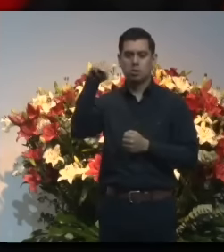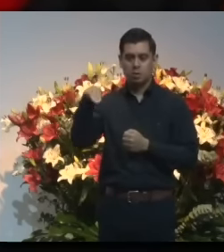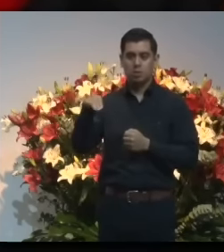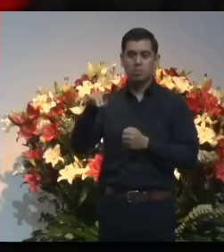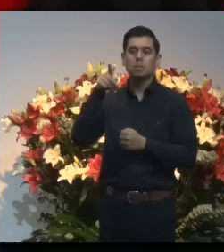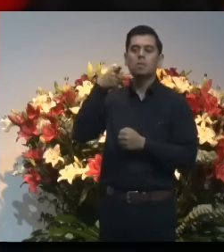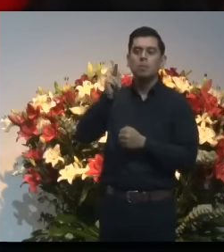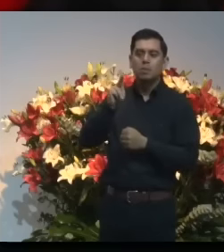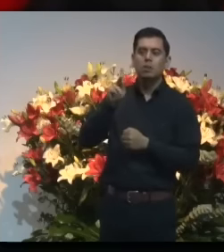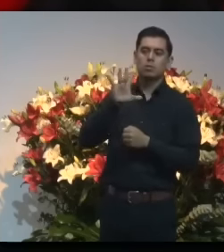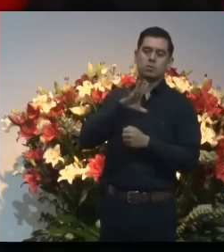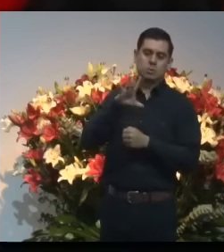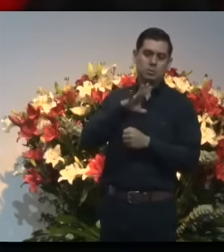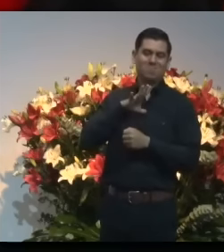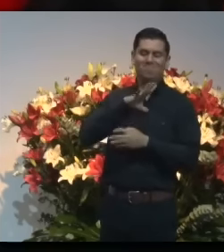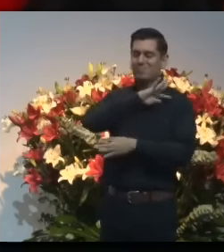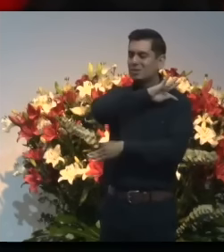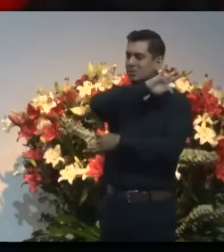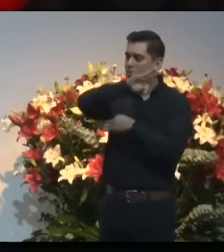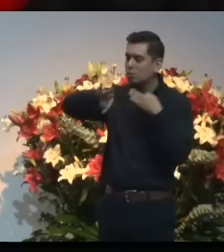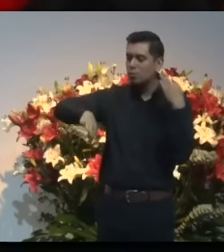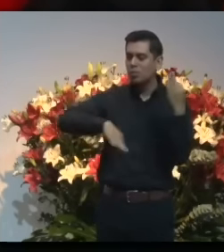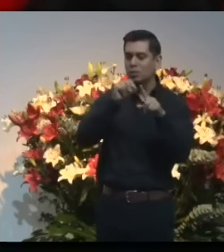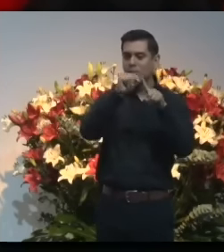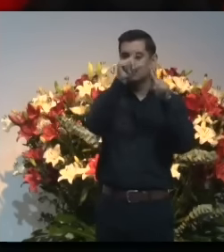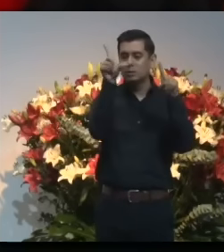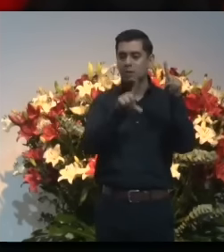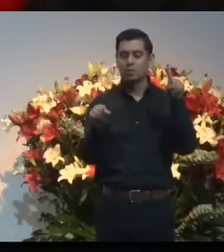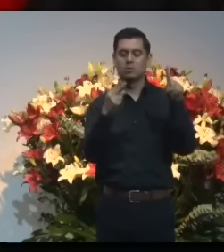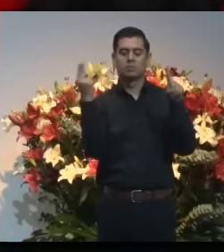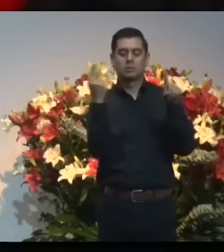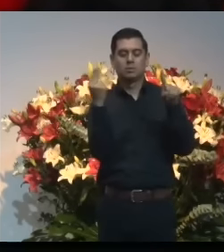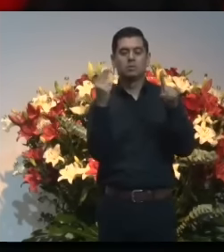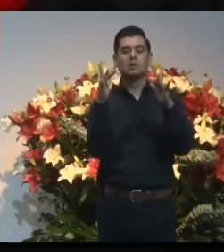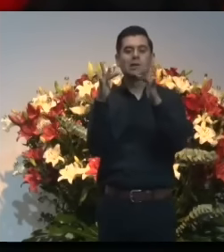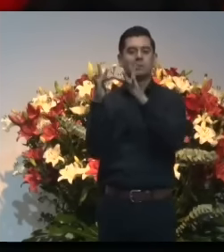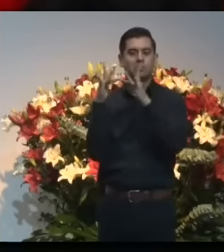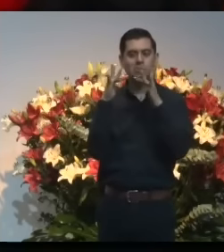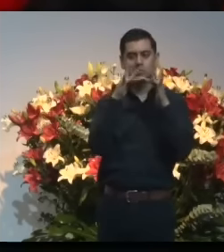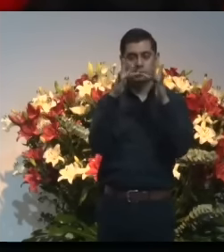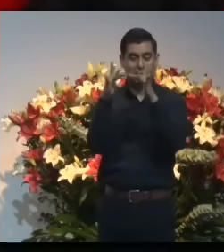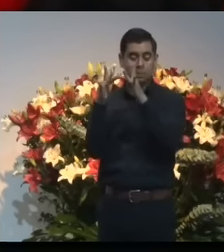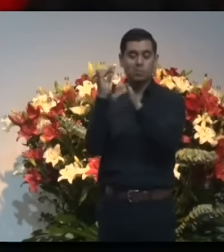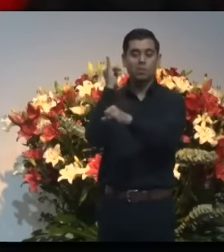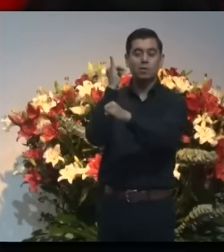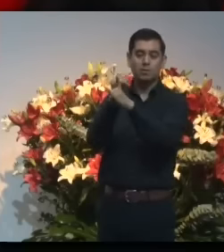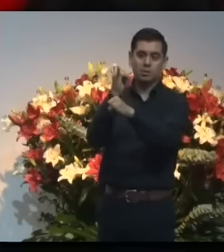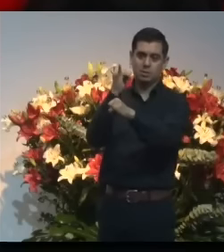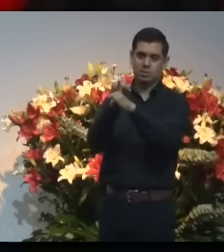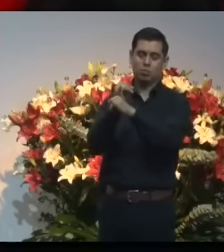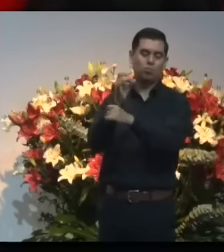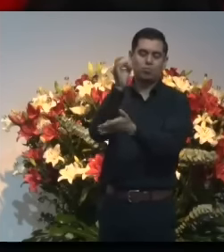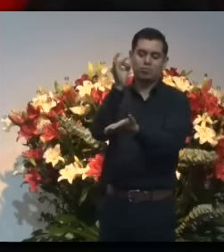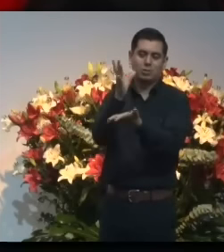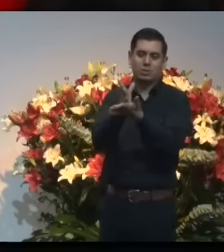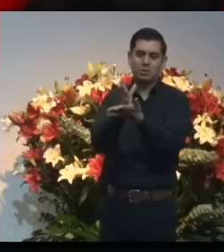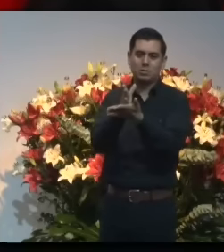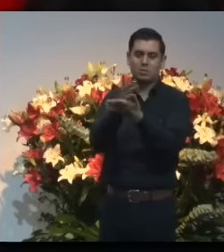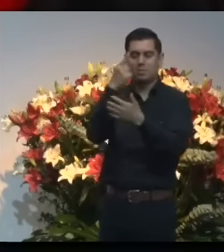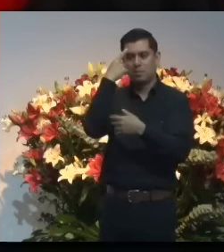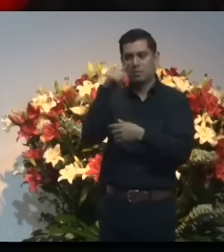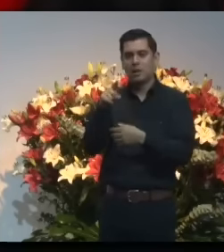llegar al punto más remoto, porque no solo el tener el internet te va a llevar la